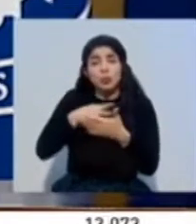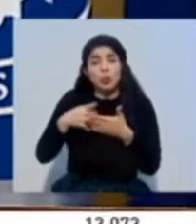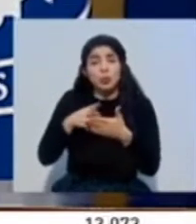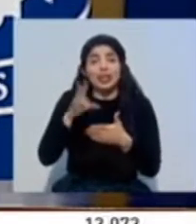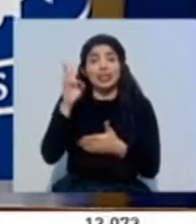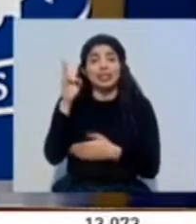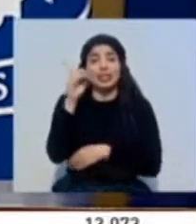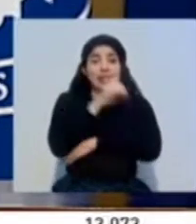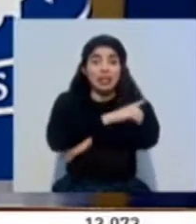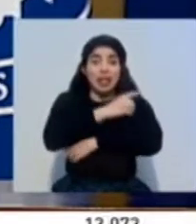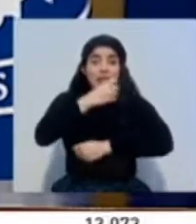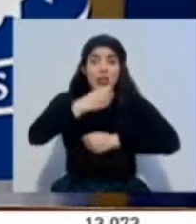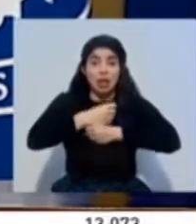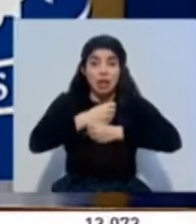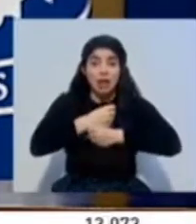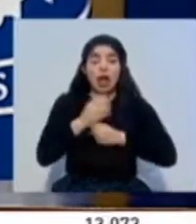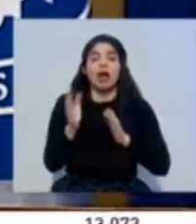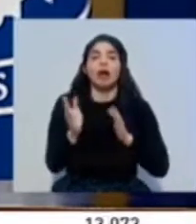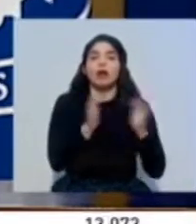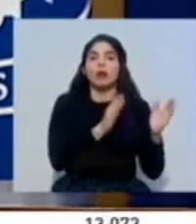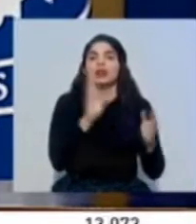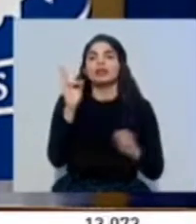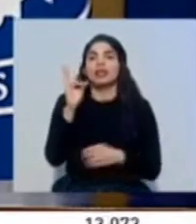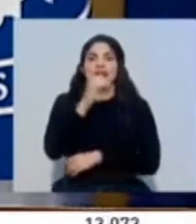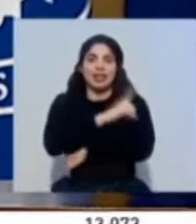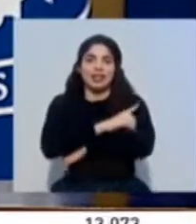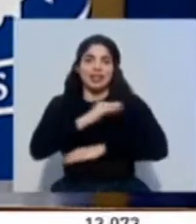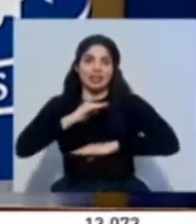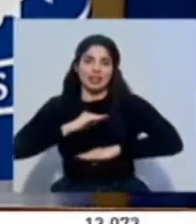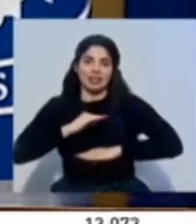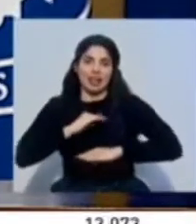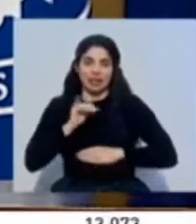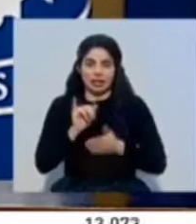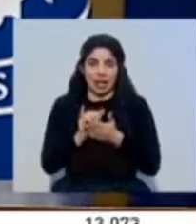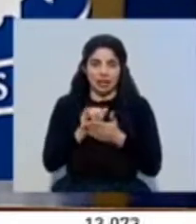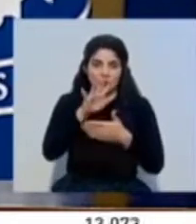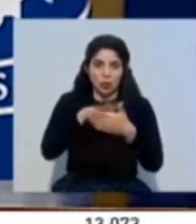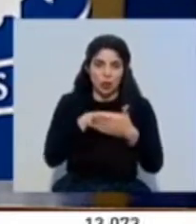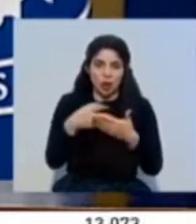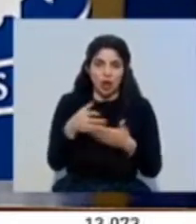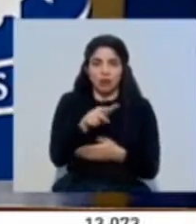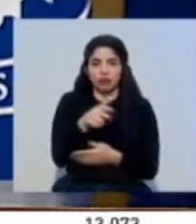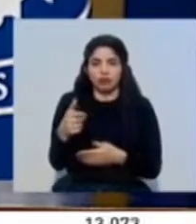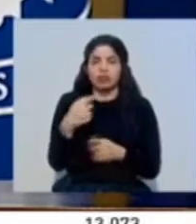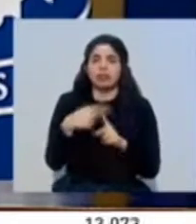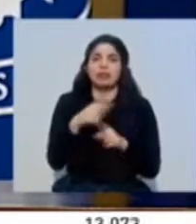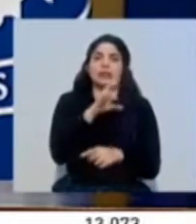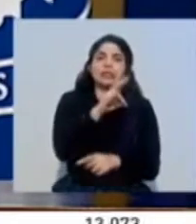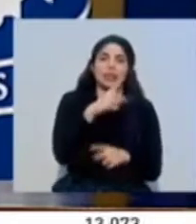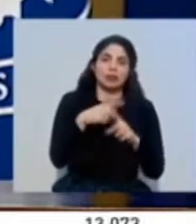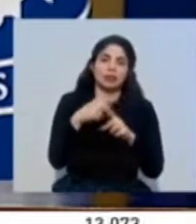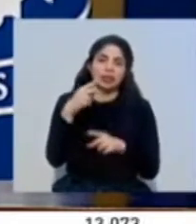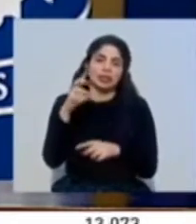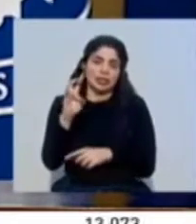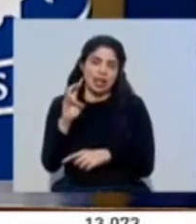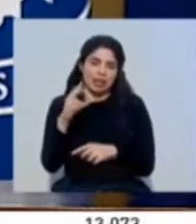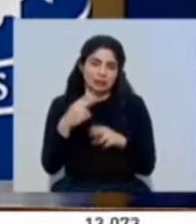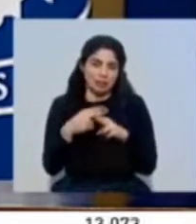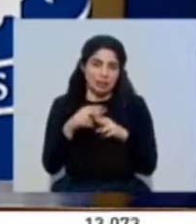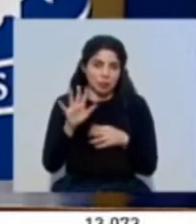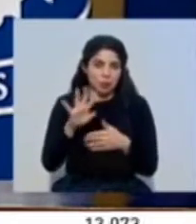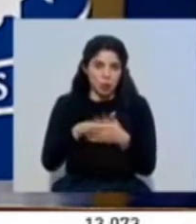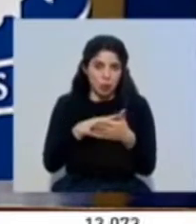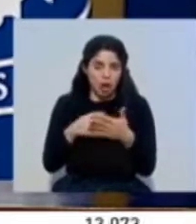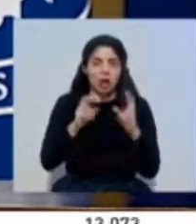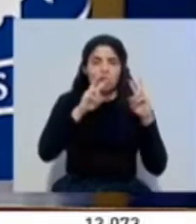de 7 días de trabajo por 7 días de descanso. Nosotras le llamamos el horario 7 por 7. También hemos hecho